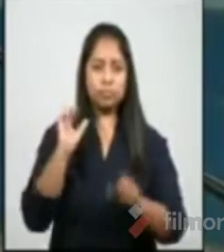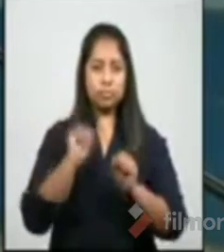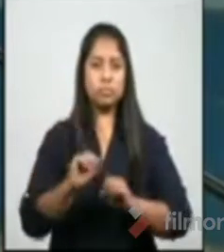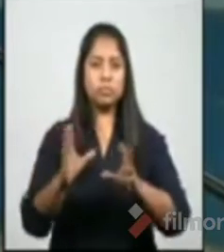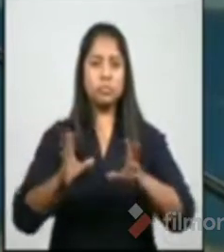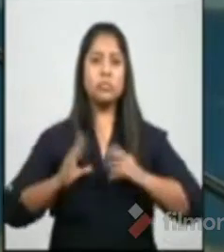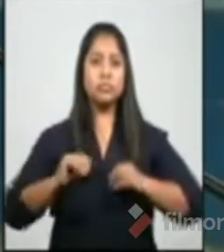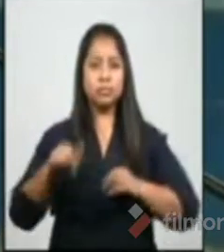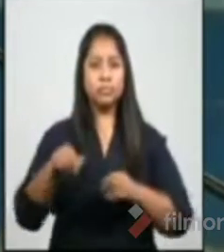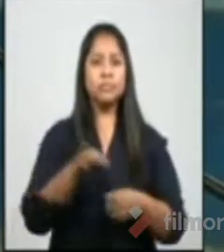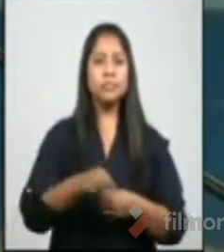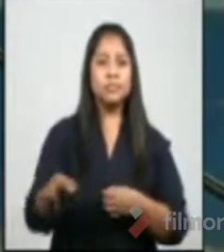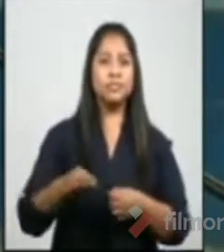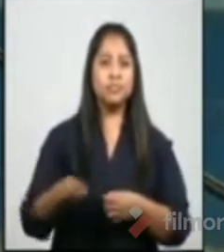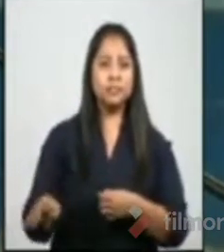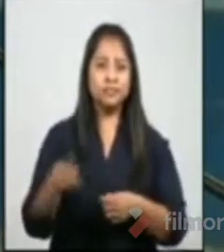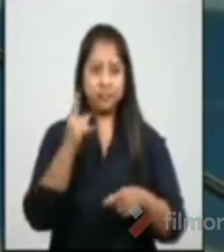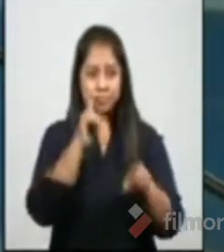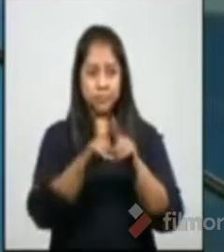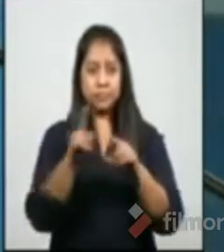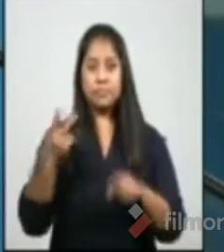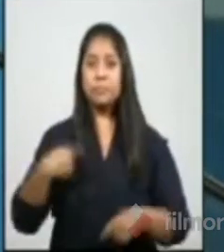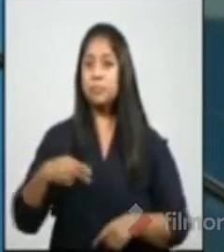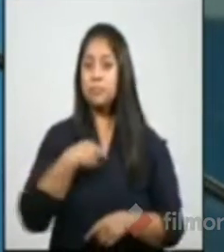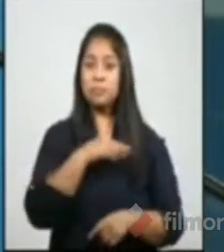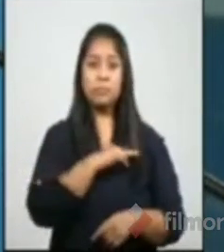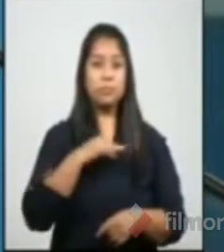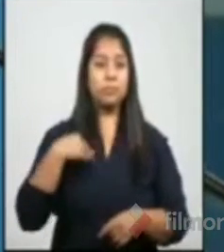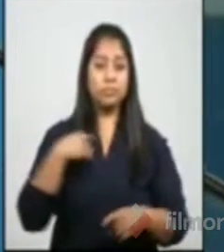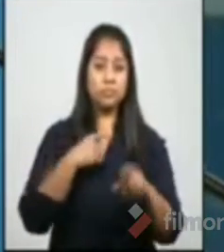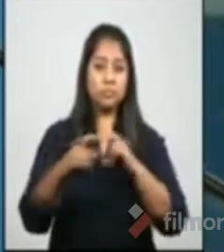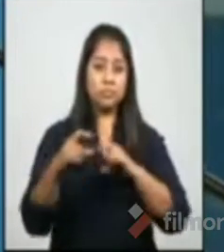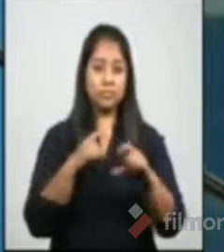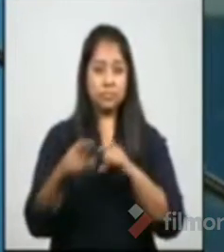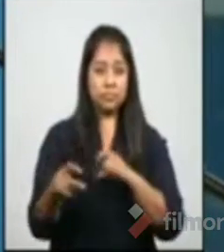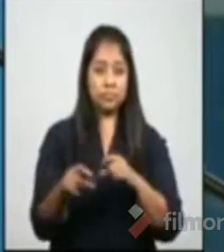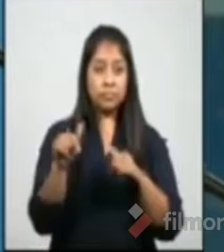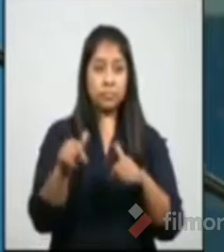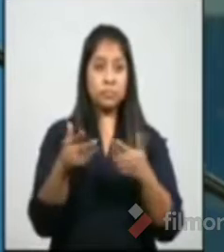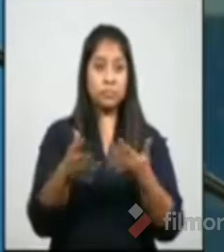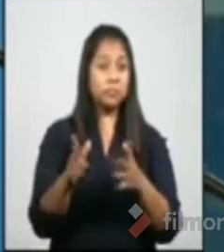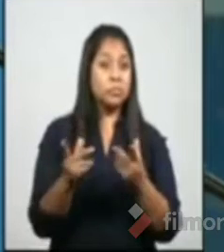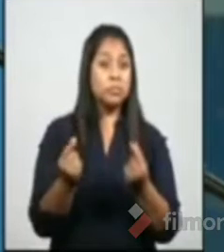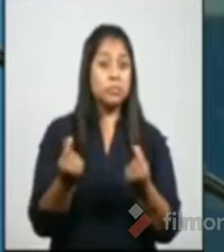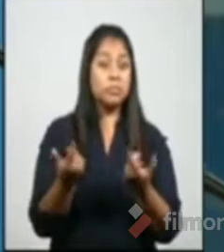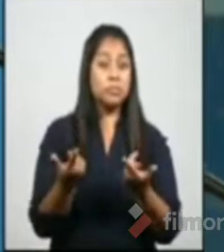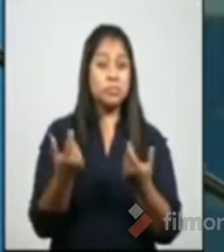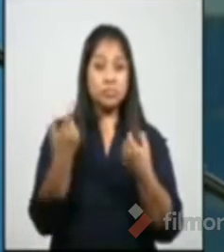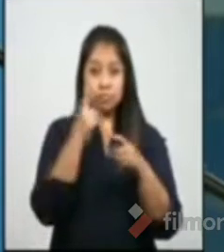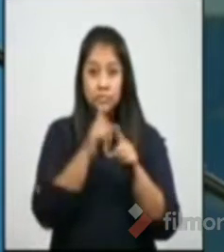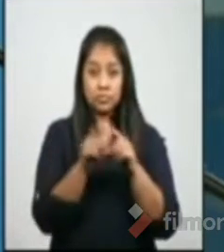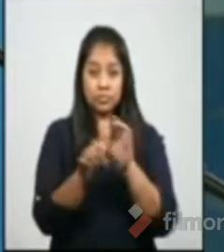esta población. Y nosotros desde el Ministerio de Comunicaciones lo que hicimos únicamente fue